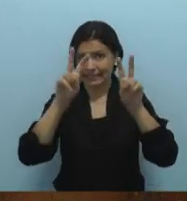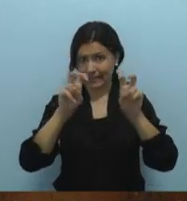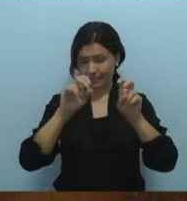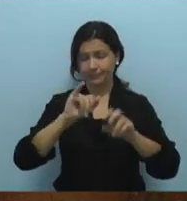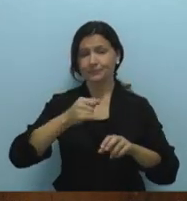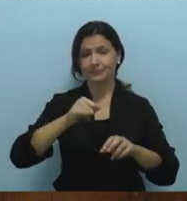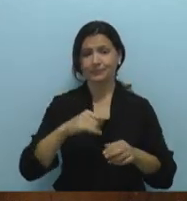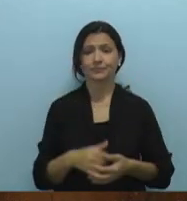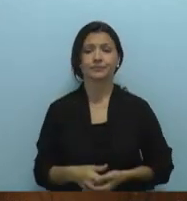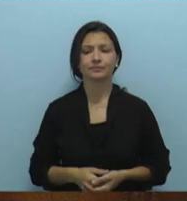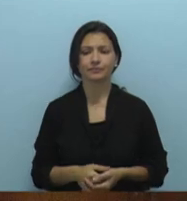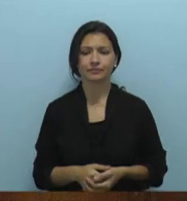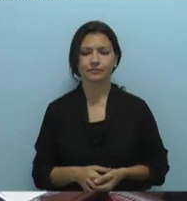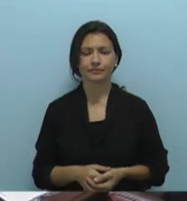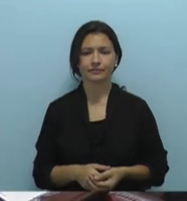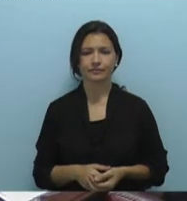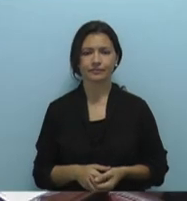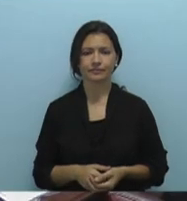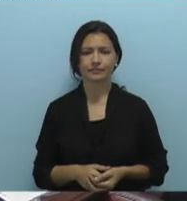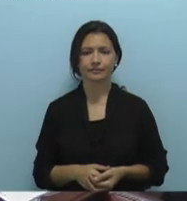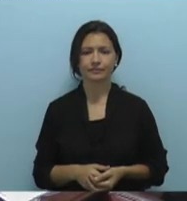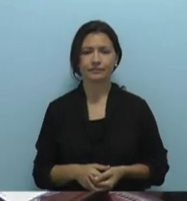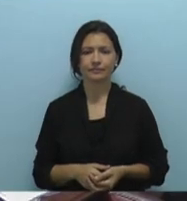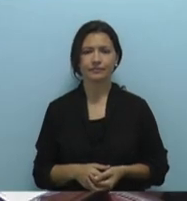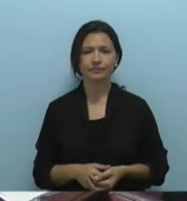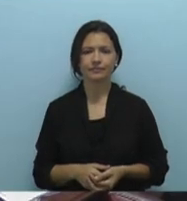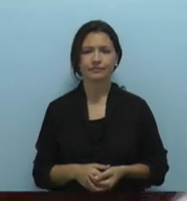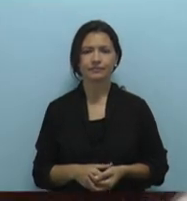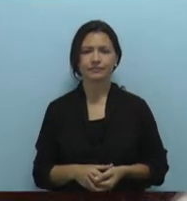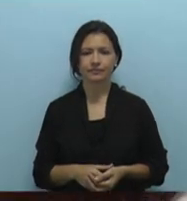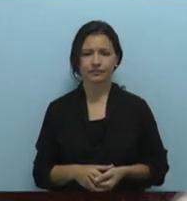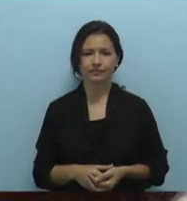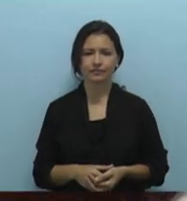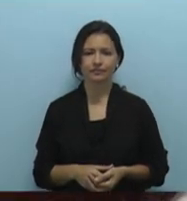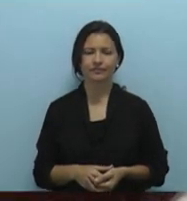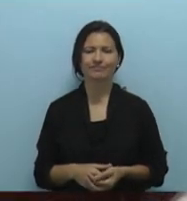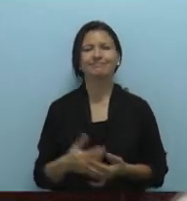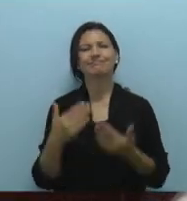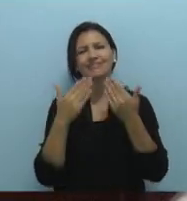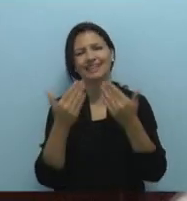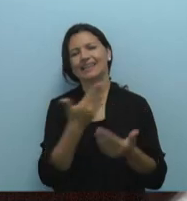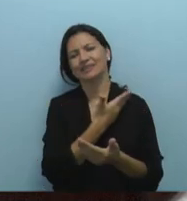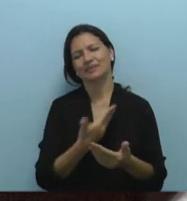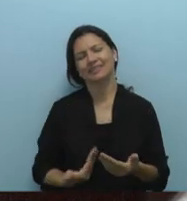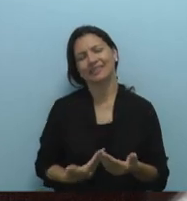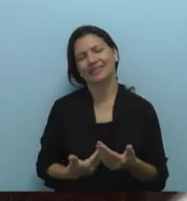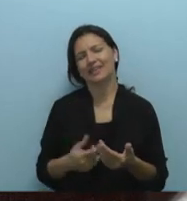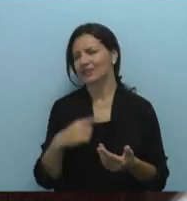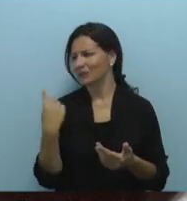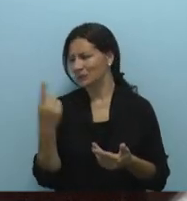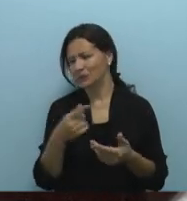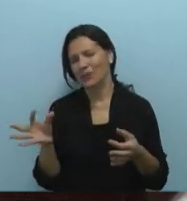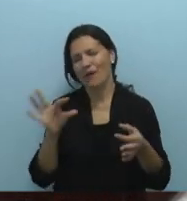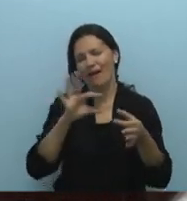tema. Diputada Celia Arena. Gracias, presidenta. De la misma manera, para adherir a